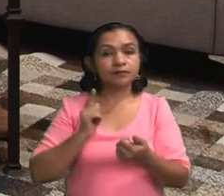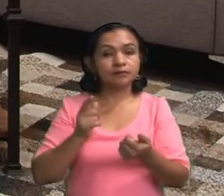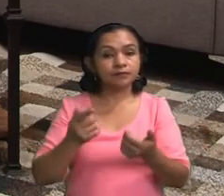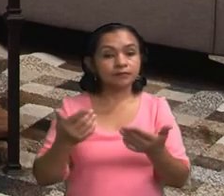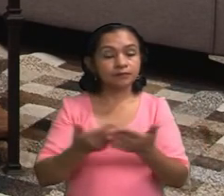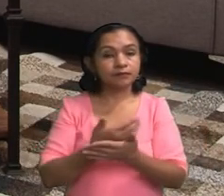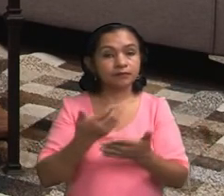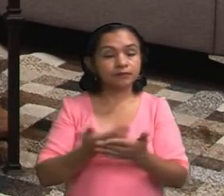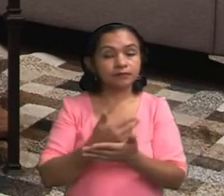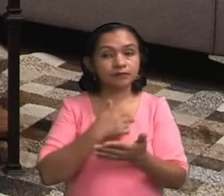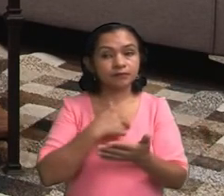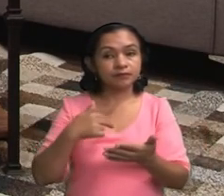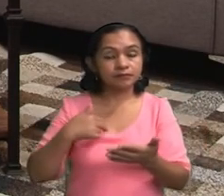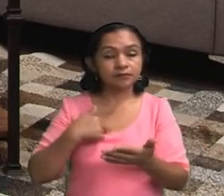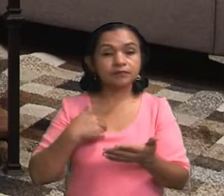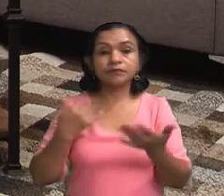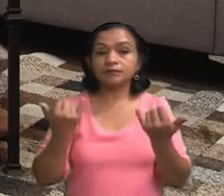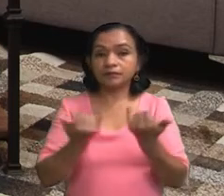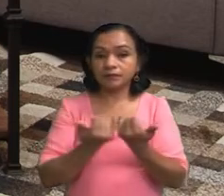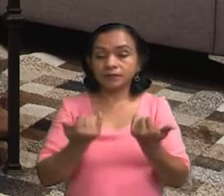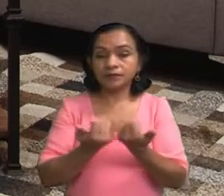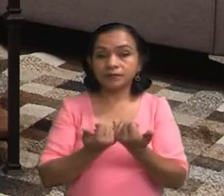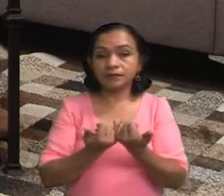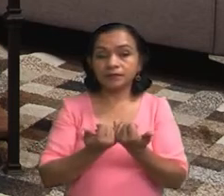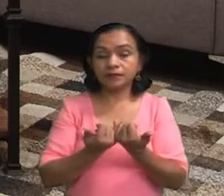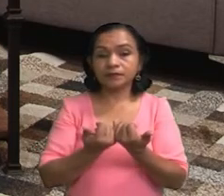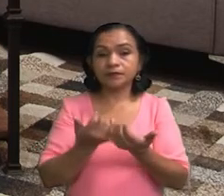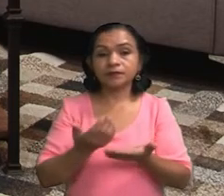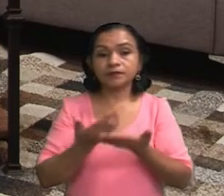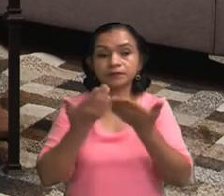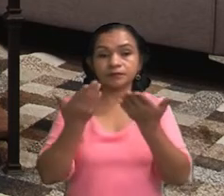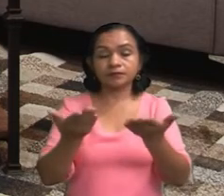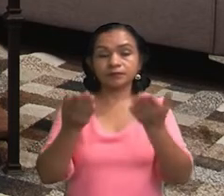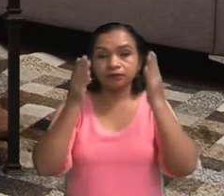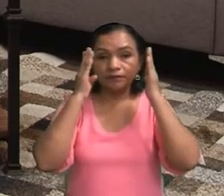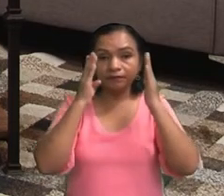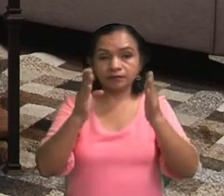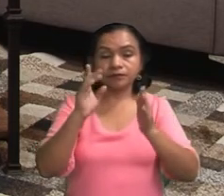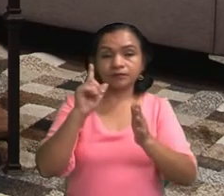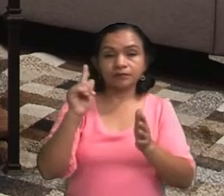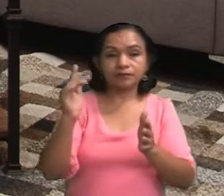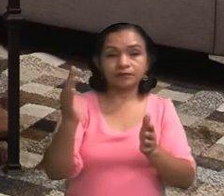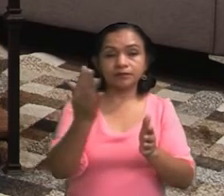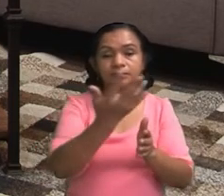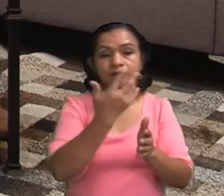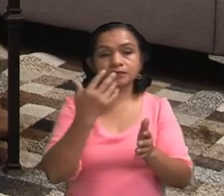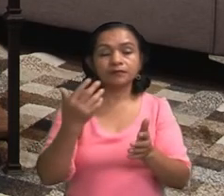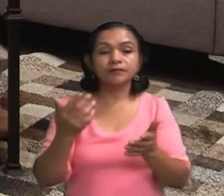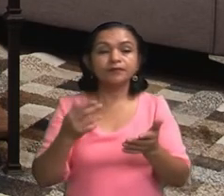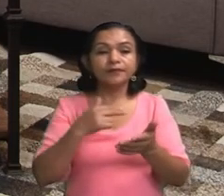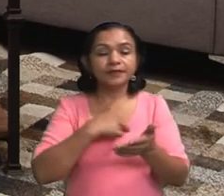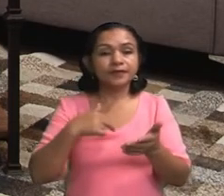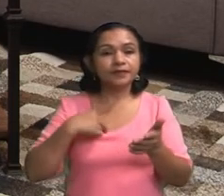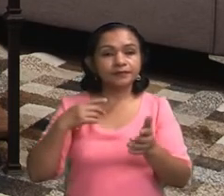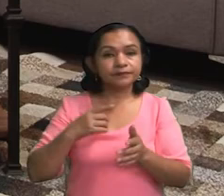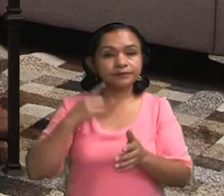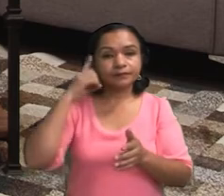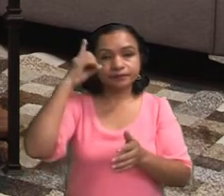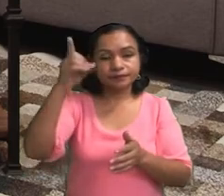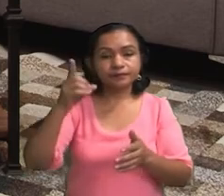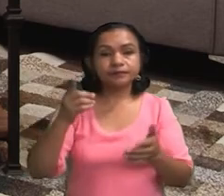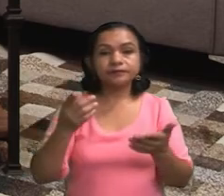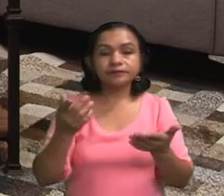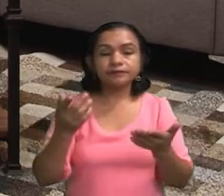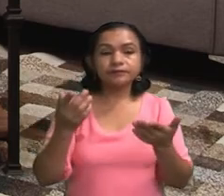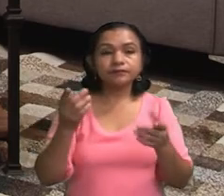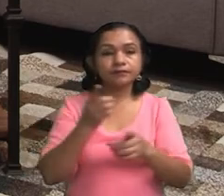remodelaron, claro, se repotenciaron para darle la atención a todas estas iniciativas que se están desarrollando. Y que sin duda alguna